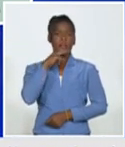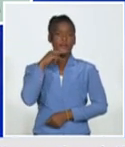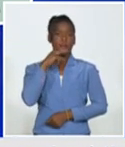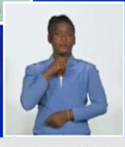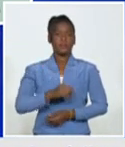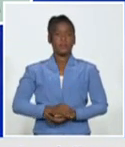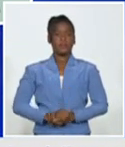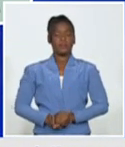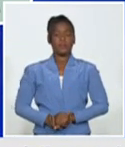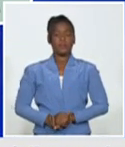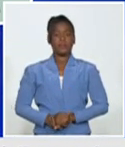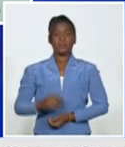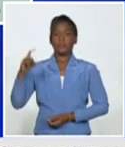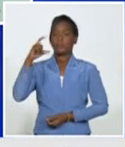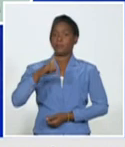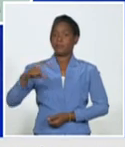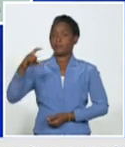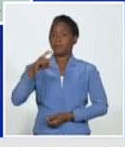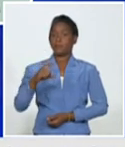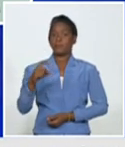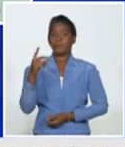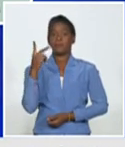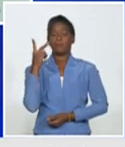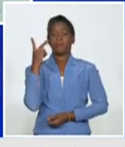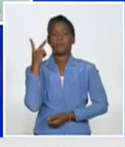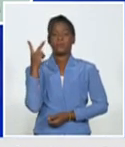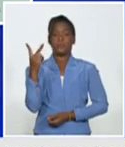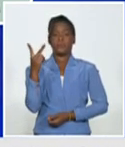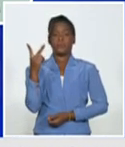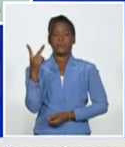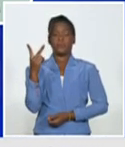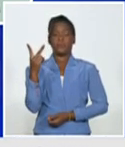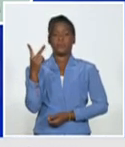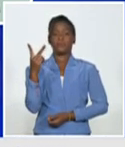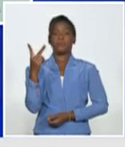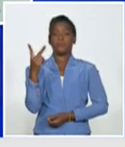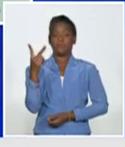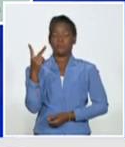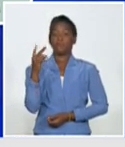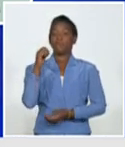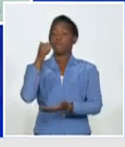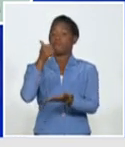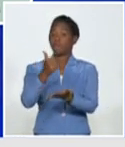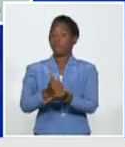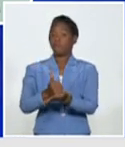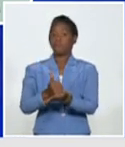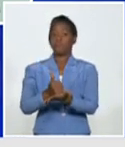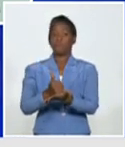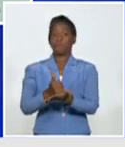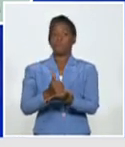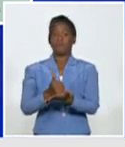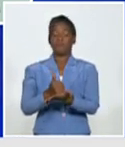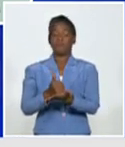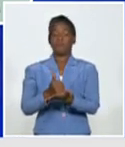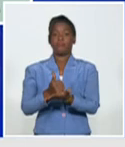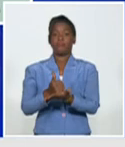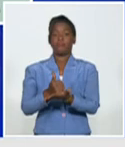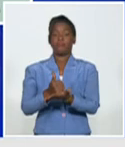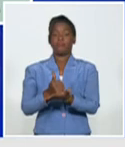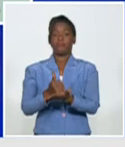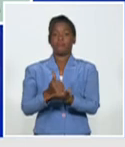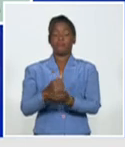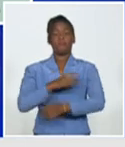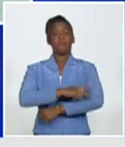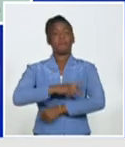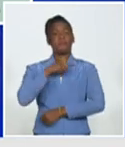Camagüey, 2 casos, del municipio Cabecera, viajeros cubanos procedentes de Rusia